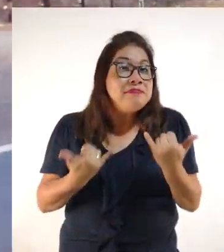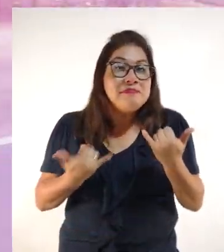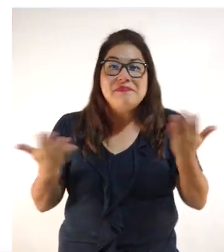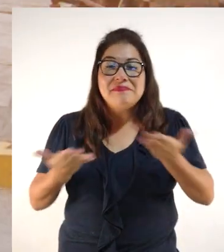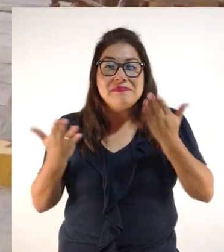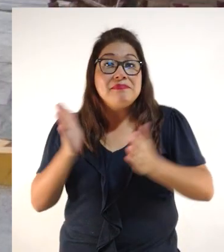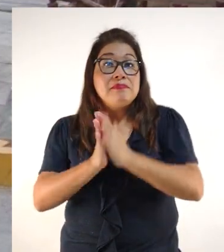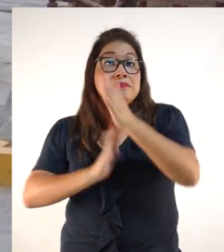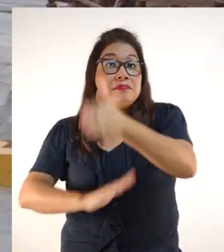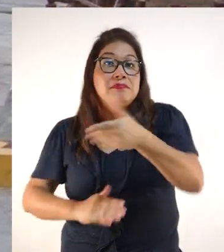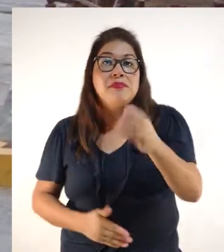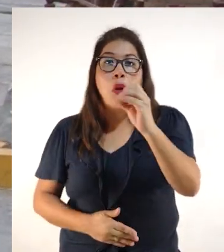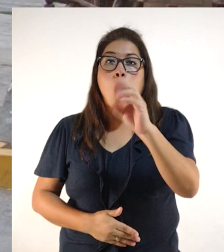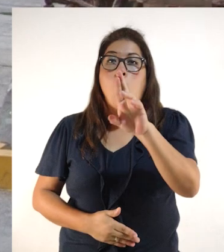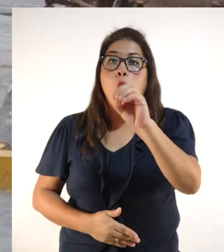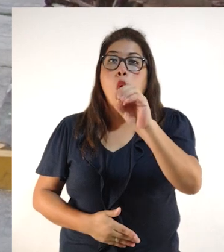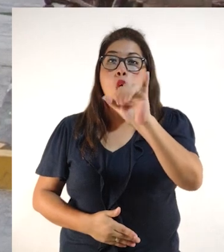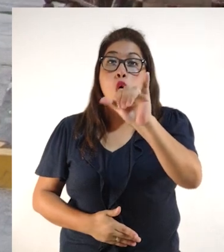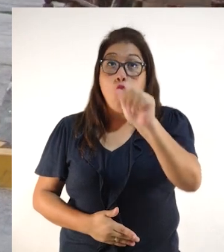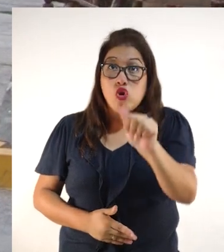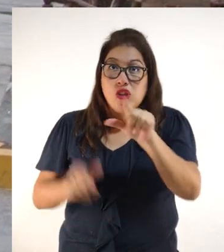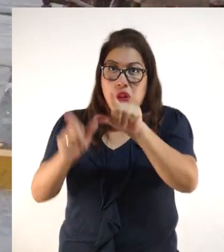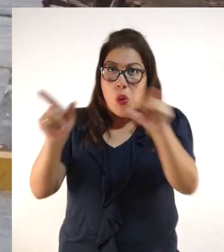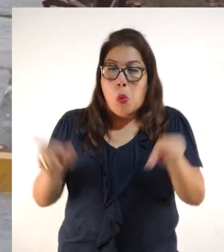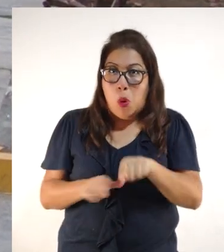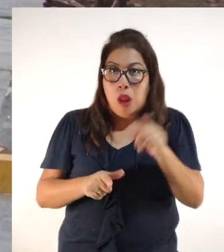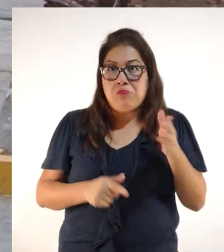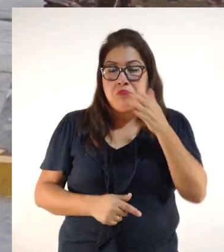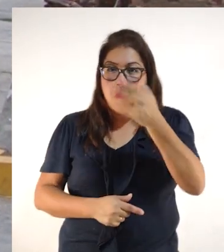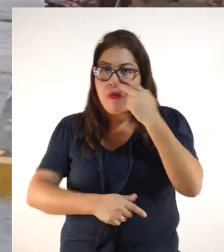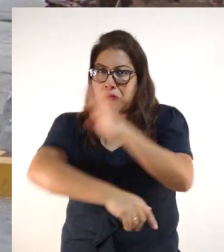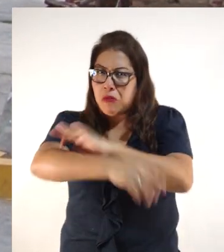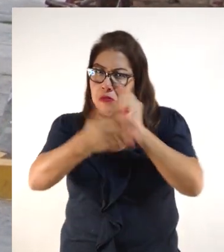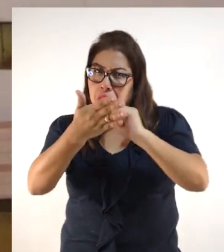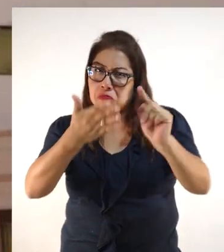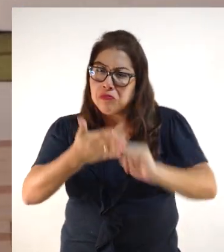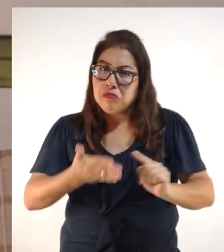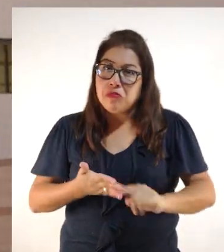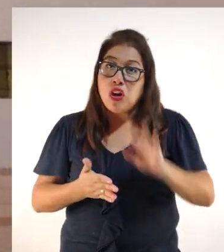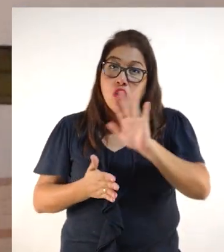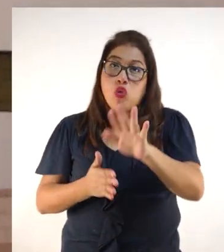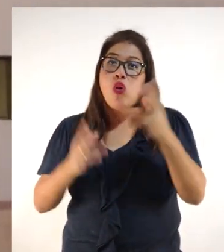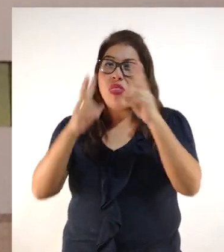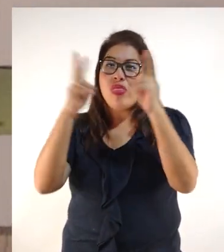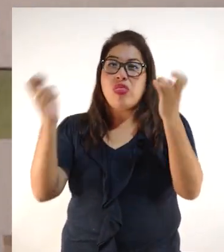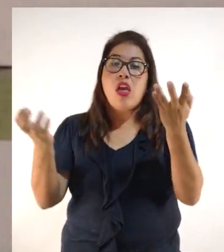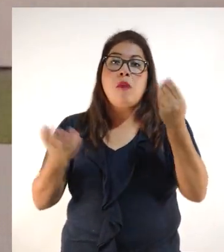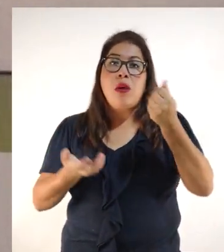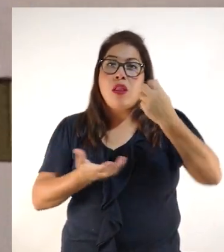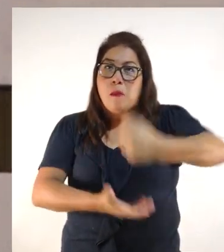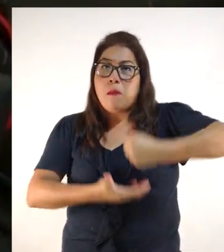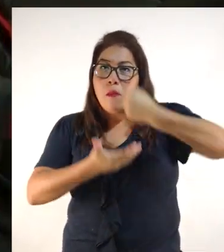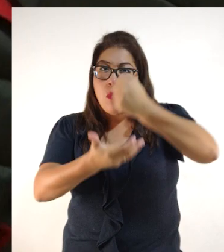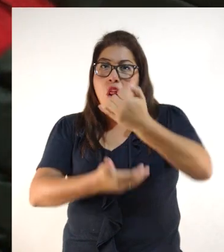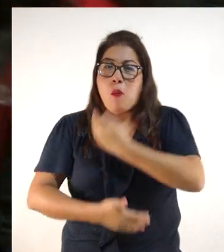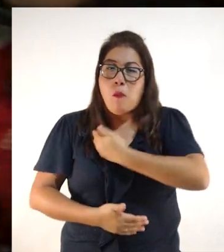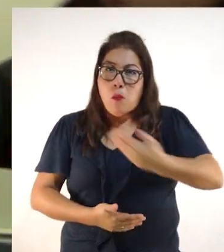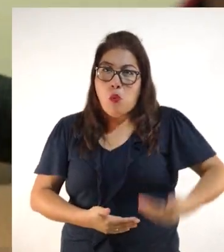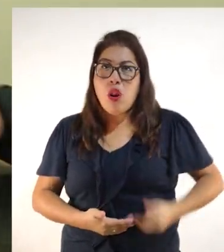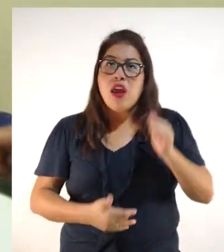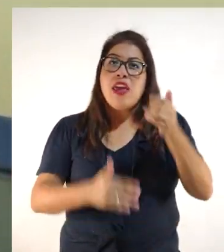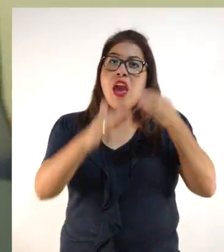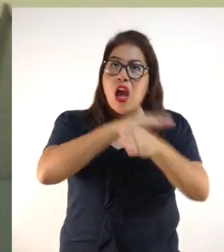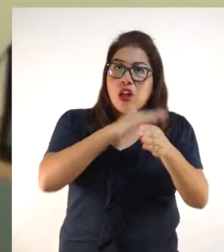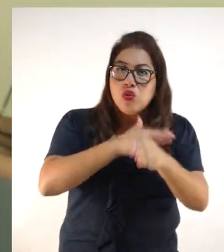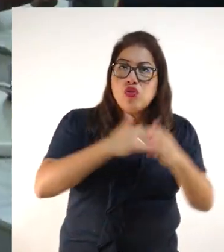Nos encontramos en la provincia de La Oroya, donde fiscalizaremos a la Municipalidad Provincial en el eje de presupuesto público y